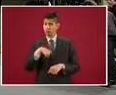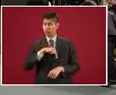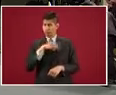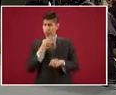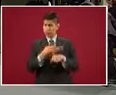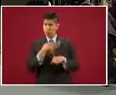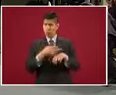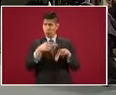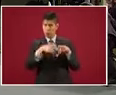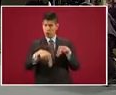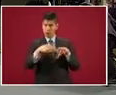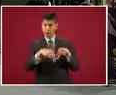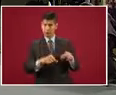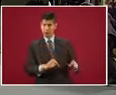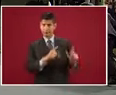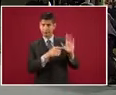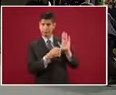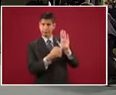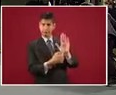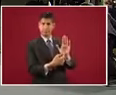boleto.